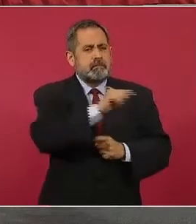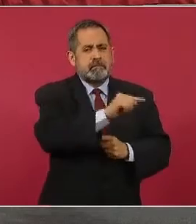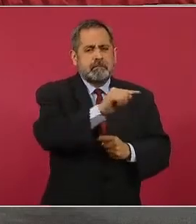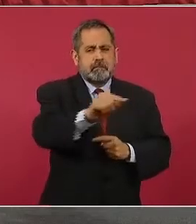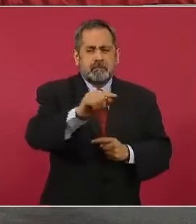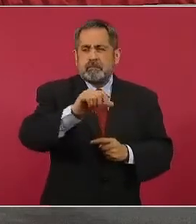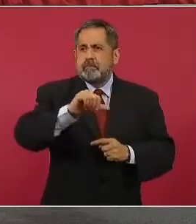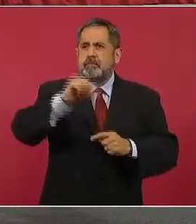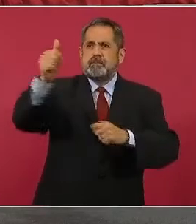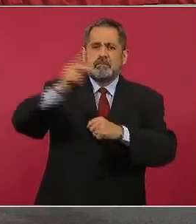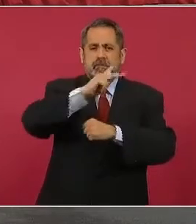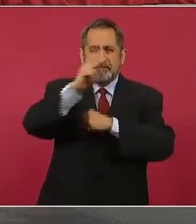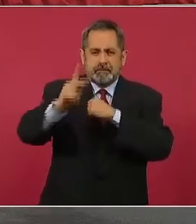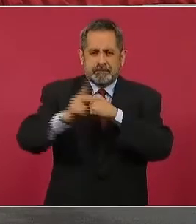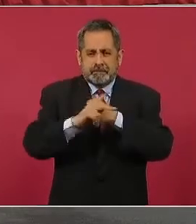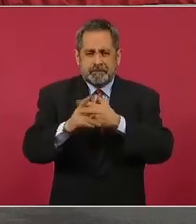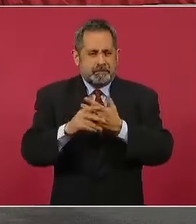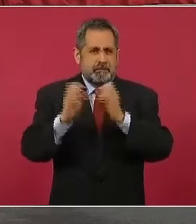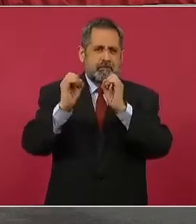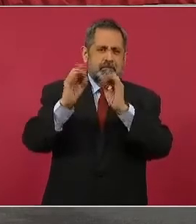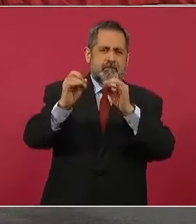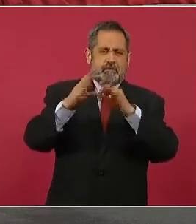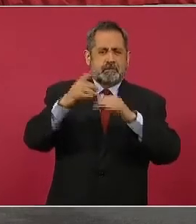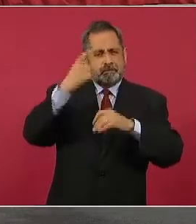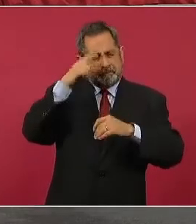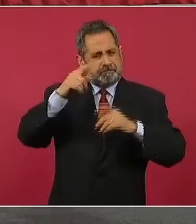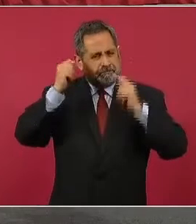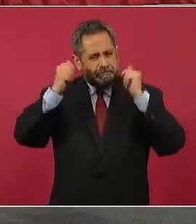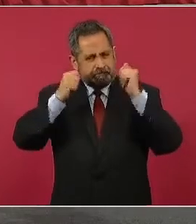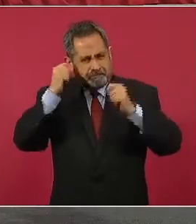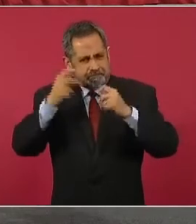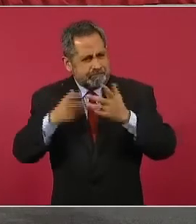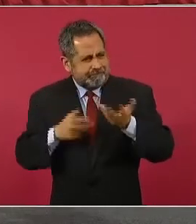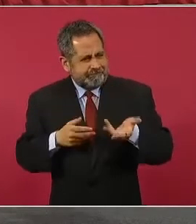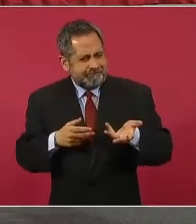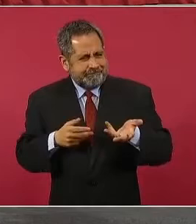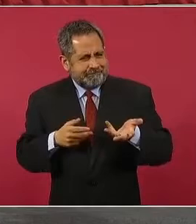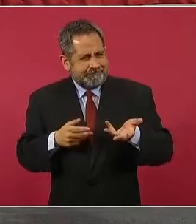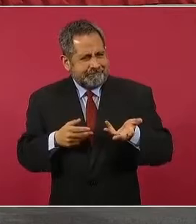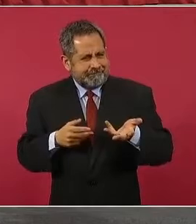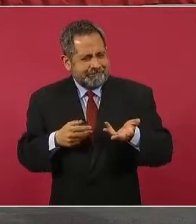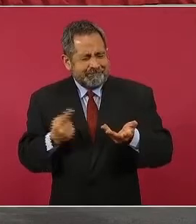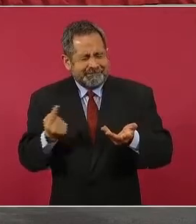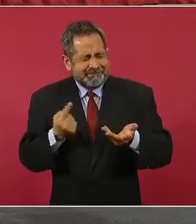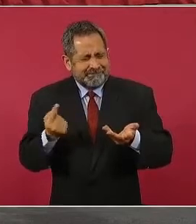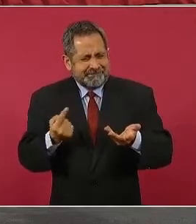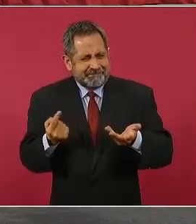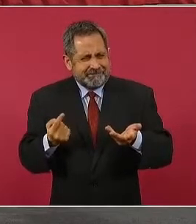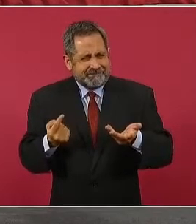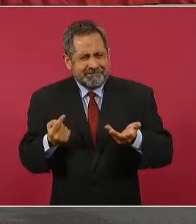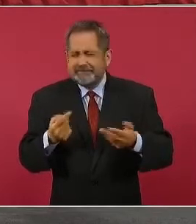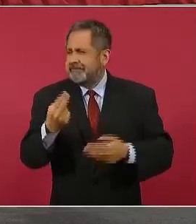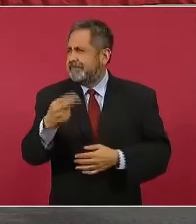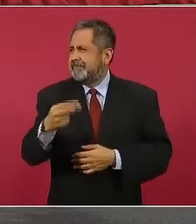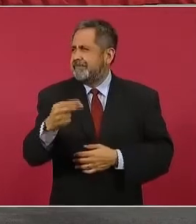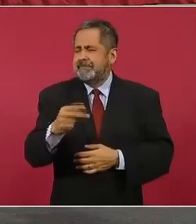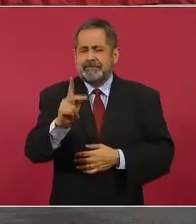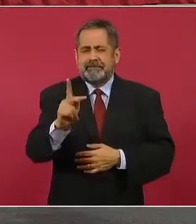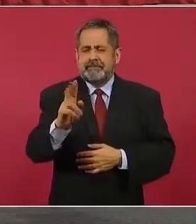crearon, ¿no?, distintos organismos que al final